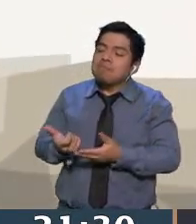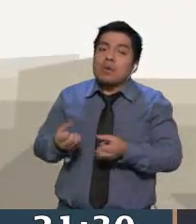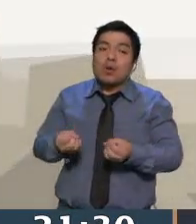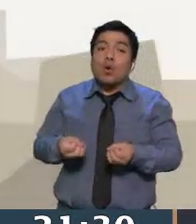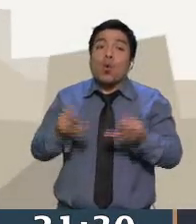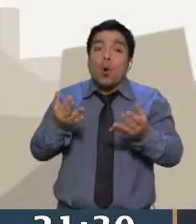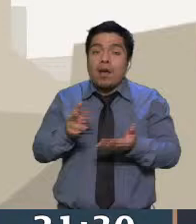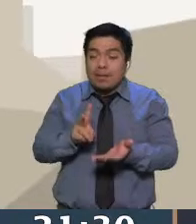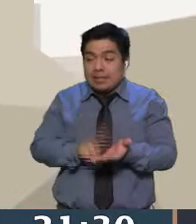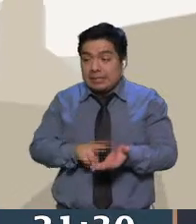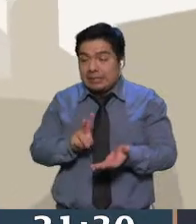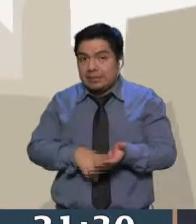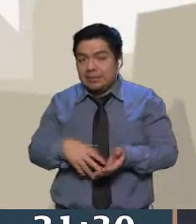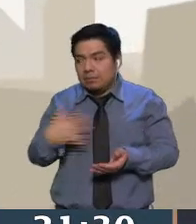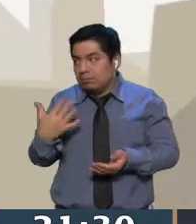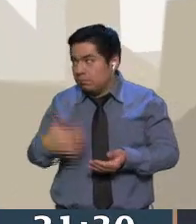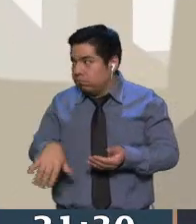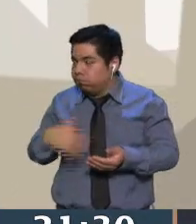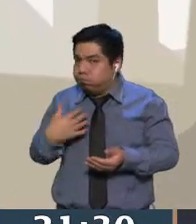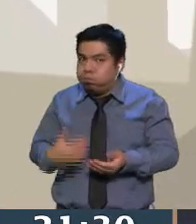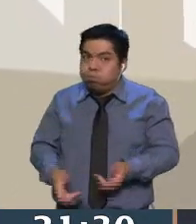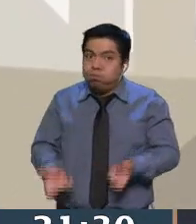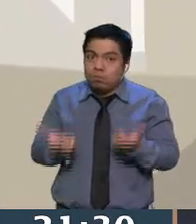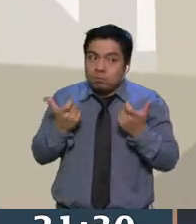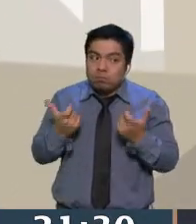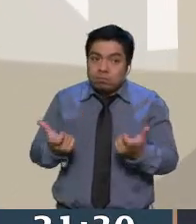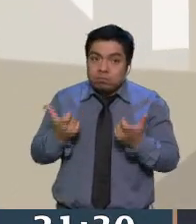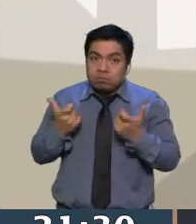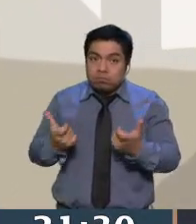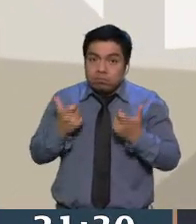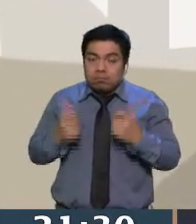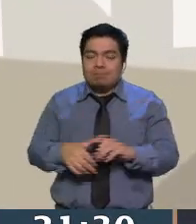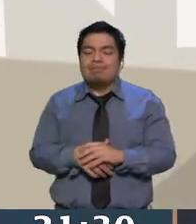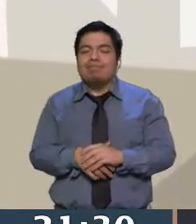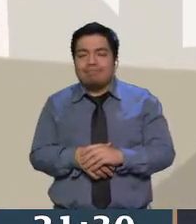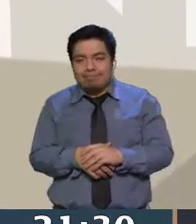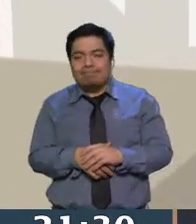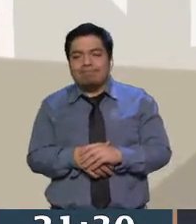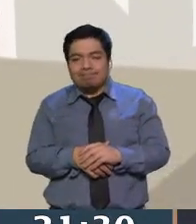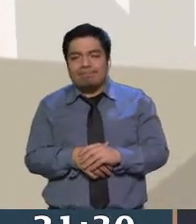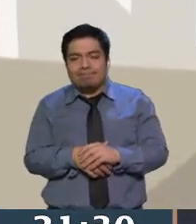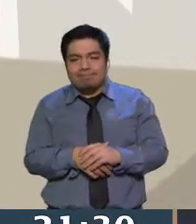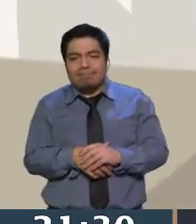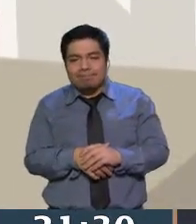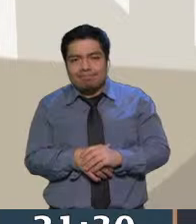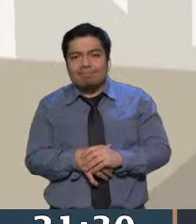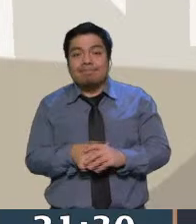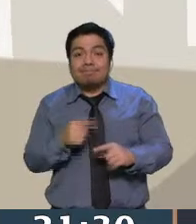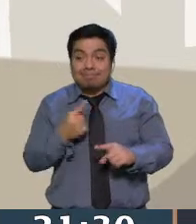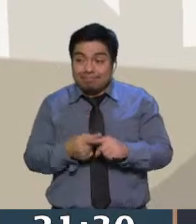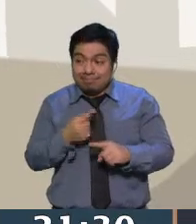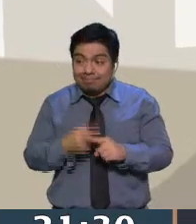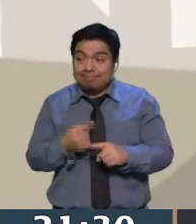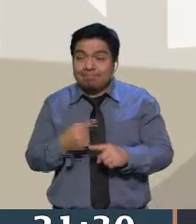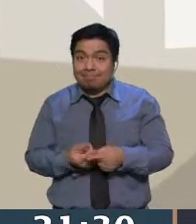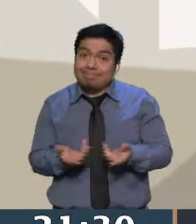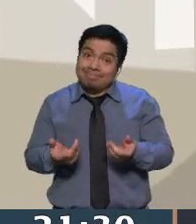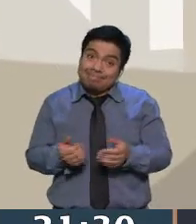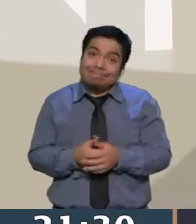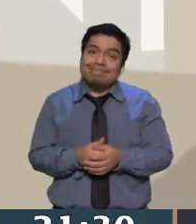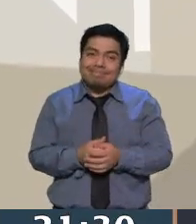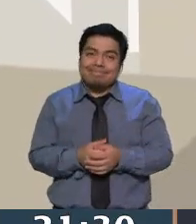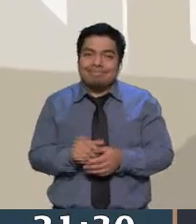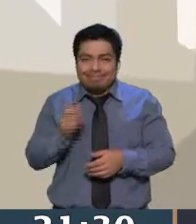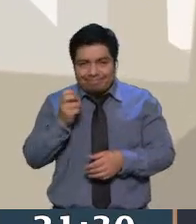cuestan, porque vaya que es un negocio. ¿Quién Y a propósito, ¿quién pompó exactamente? Y a propósito